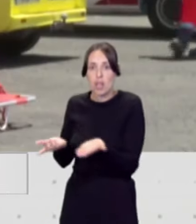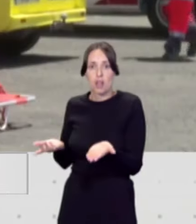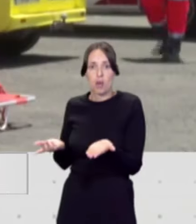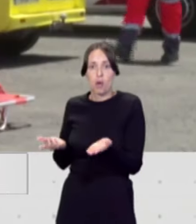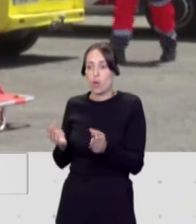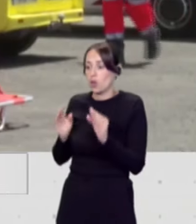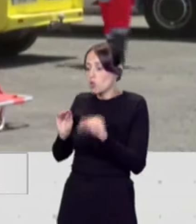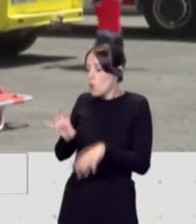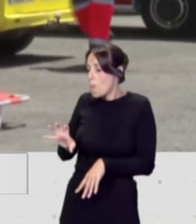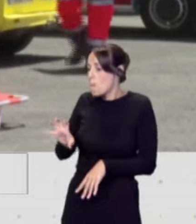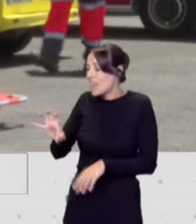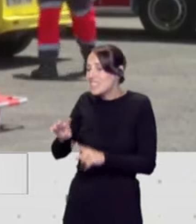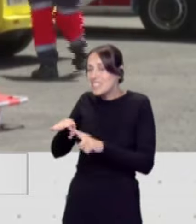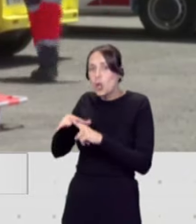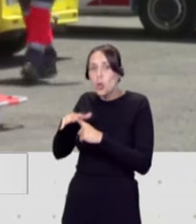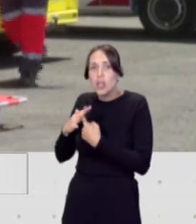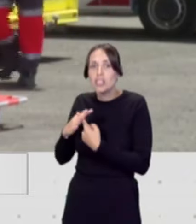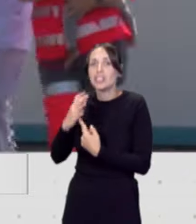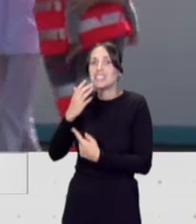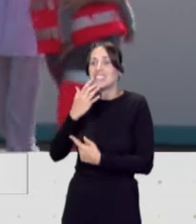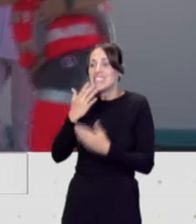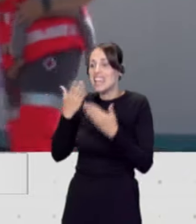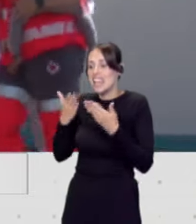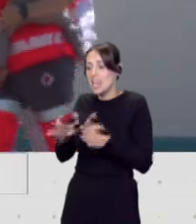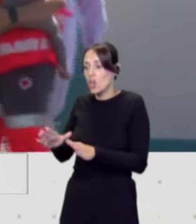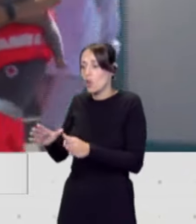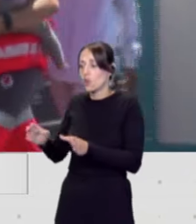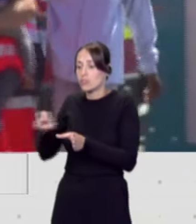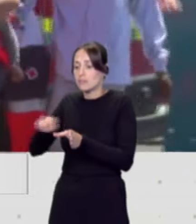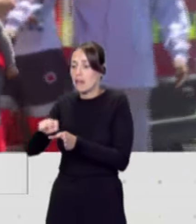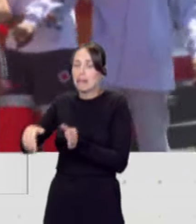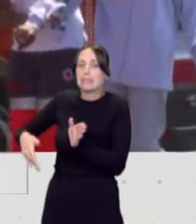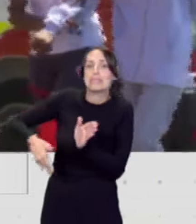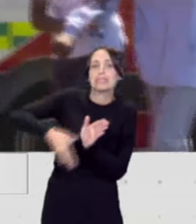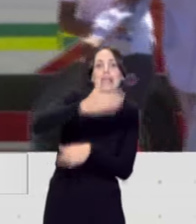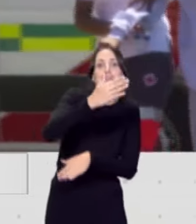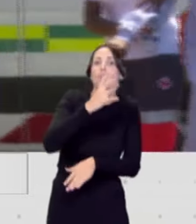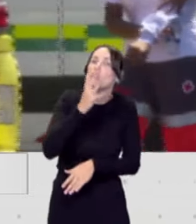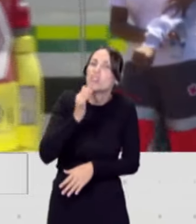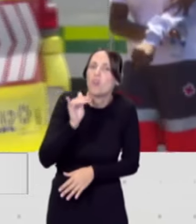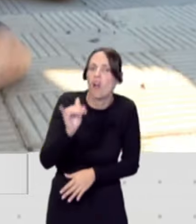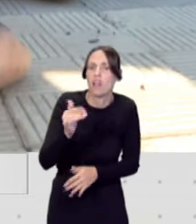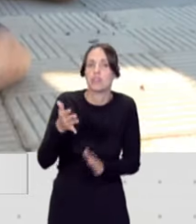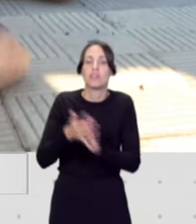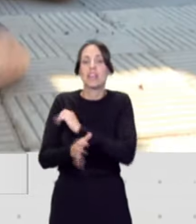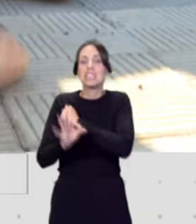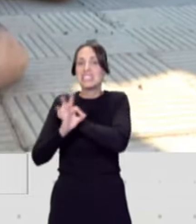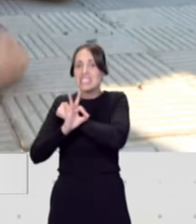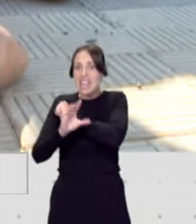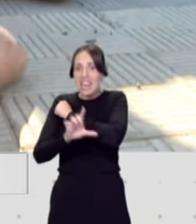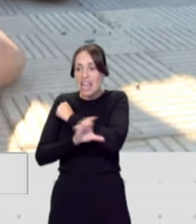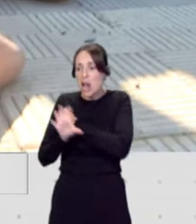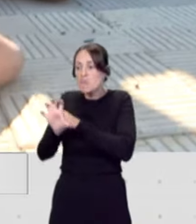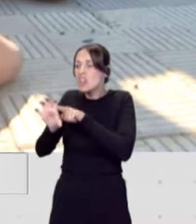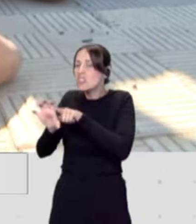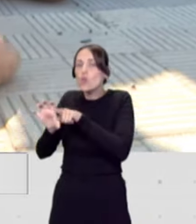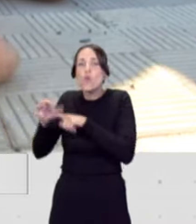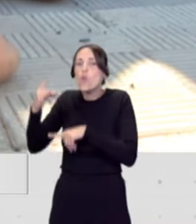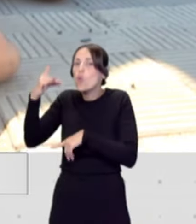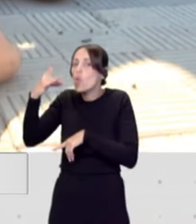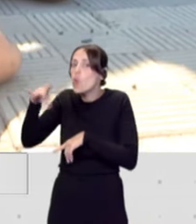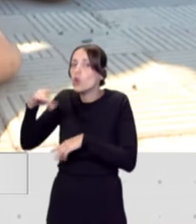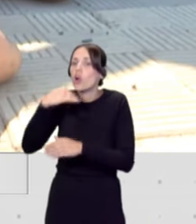esos países que si dejan que sus hijos salgan es por algo. Entonces, Senegal parece que es el único que ha movido ficha y se